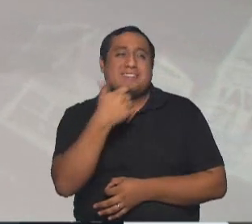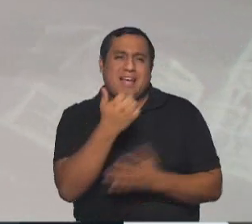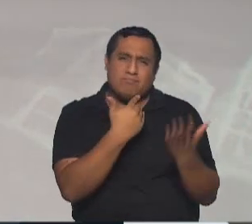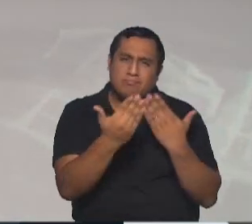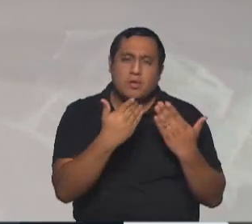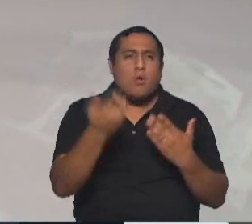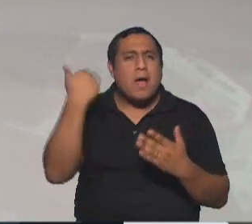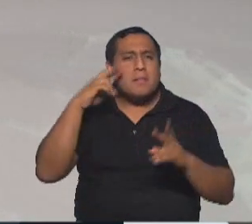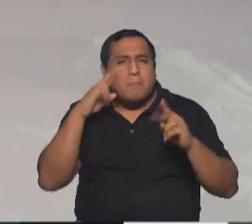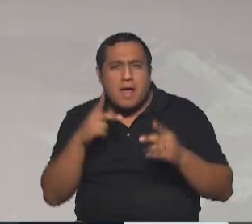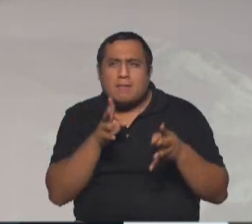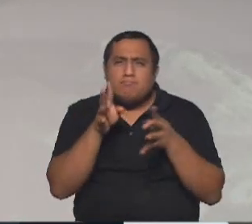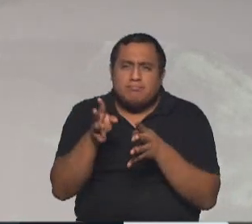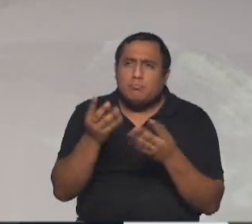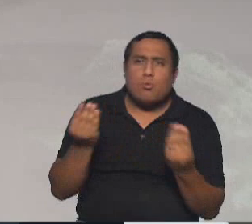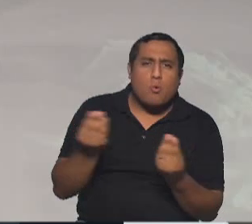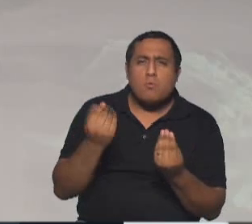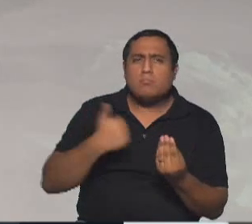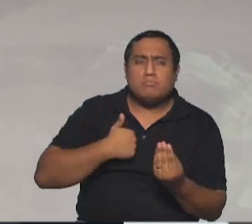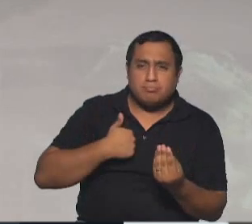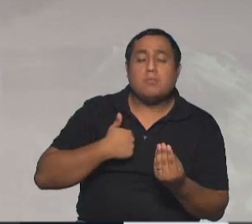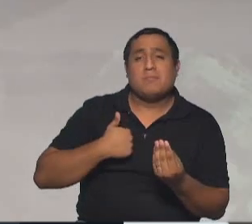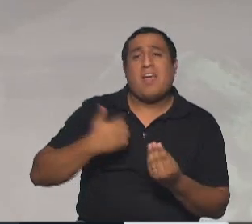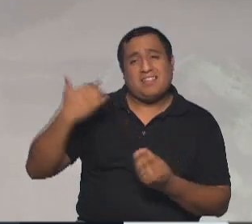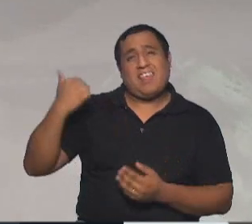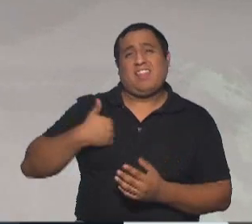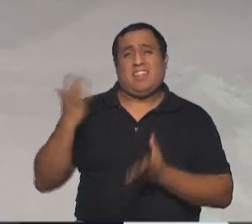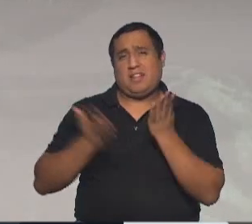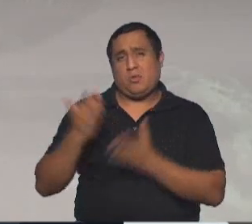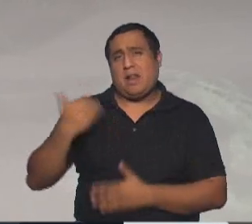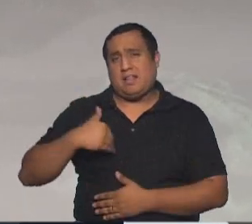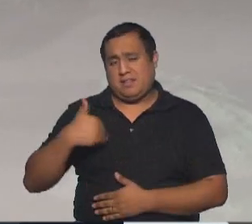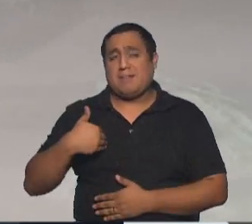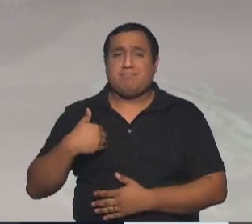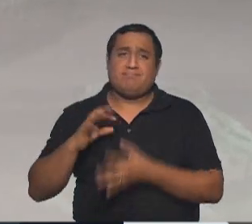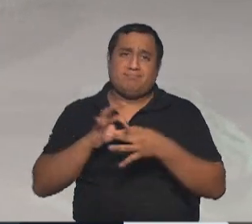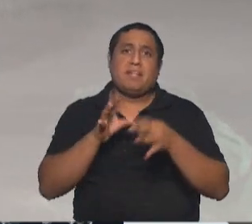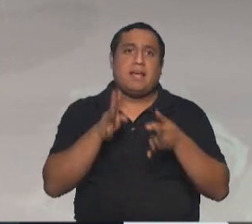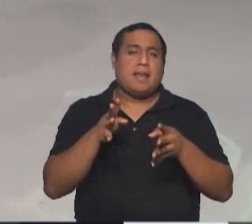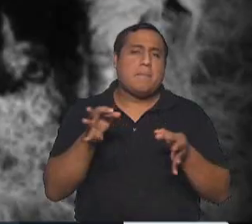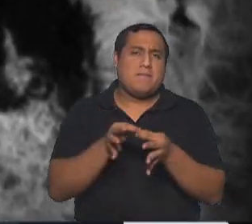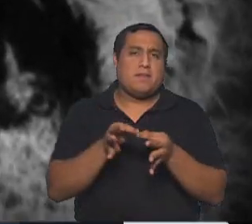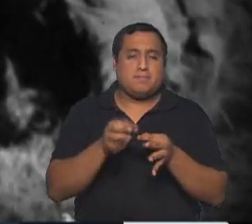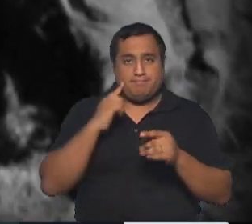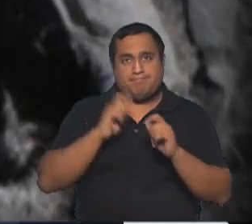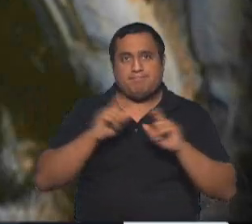estrategia militar de aquel momento, la postura de la dictadura argentina en la guerra de Malvinas. La nota.